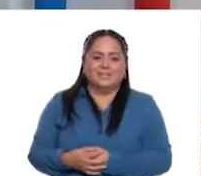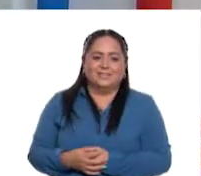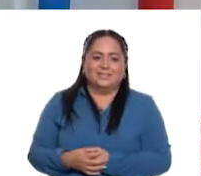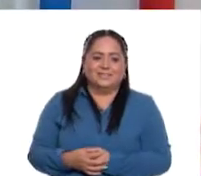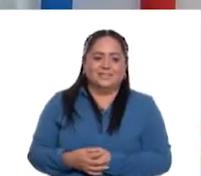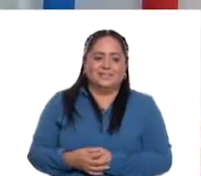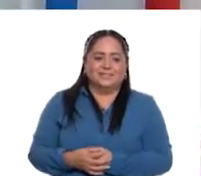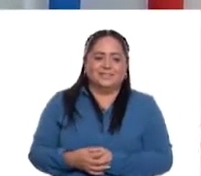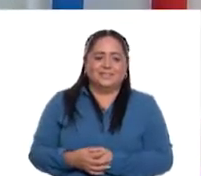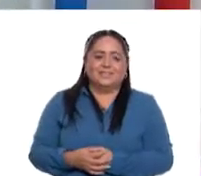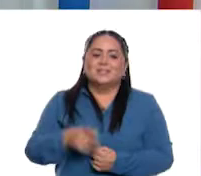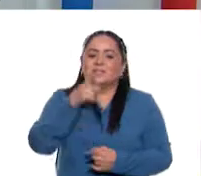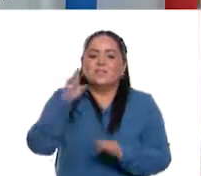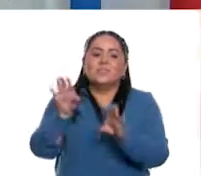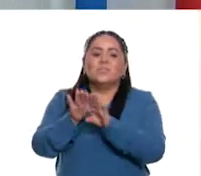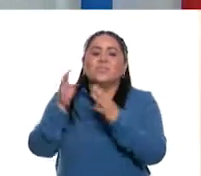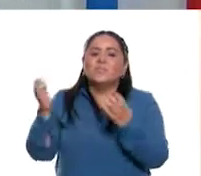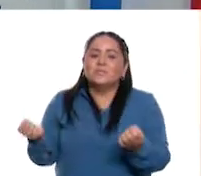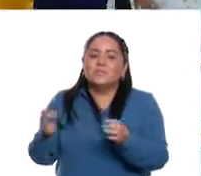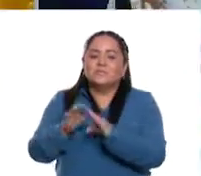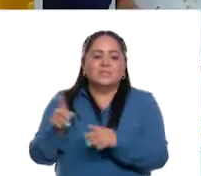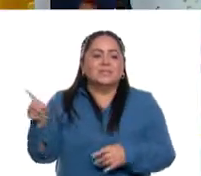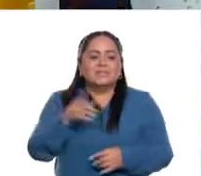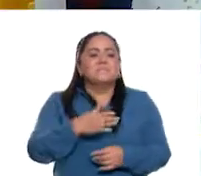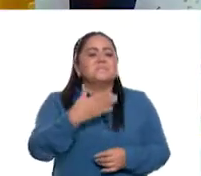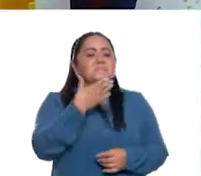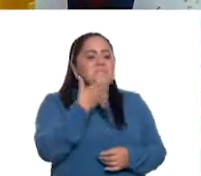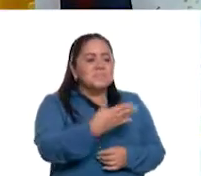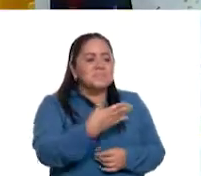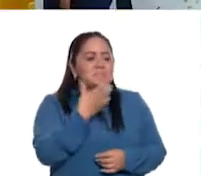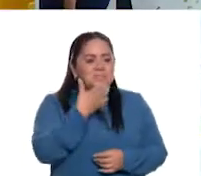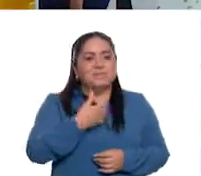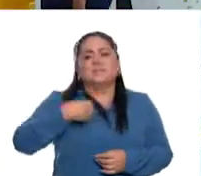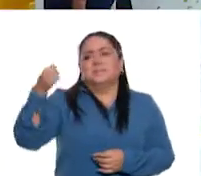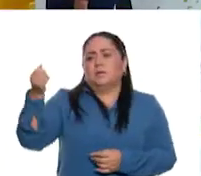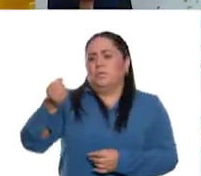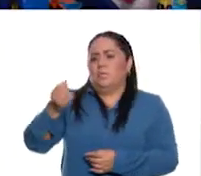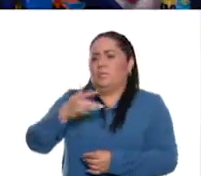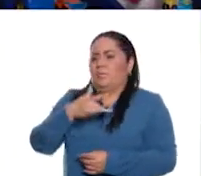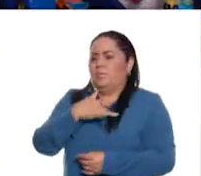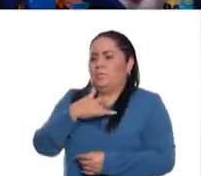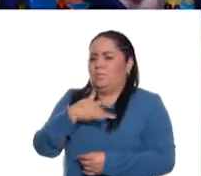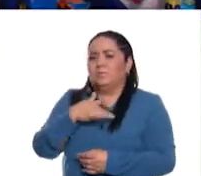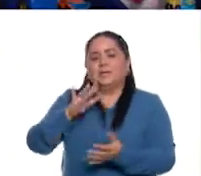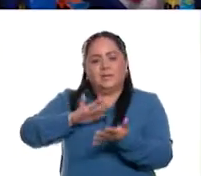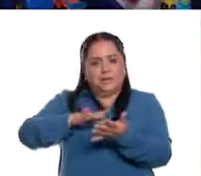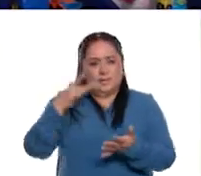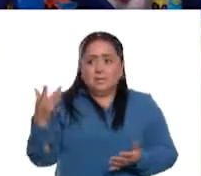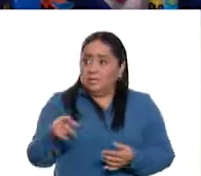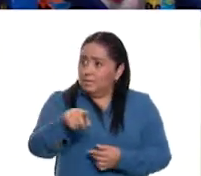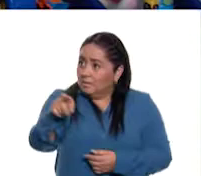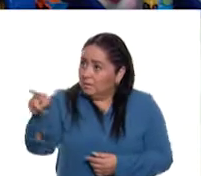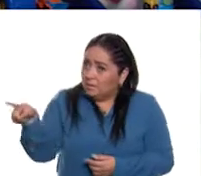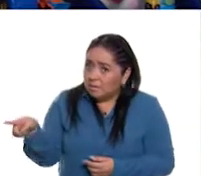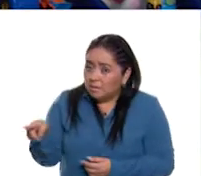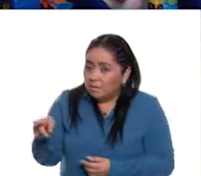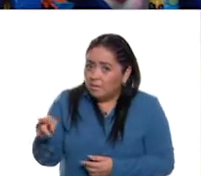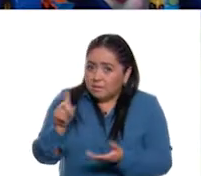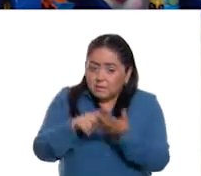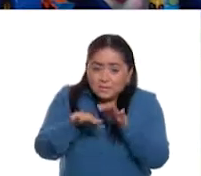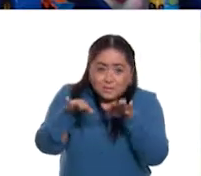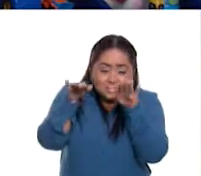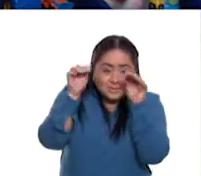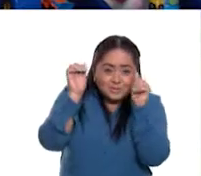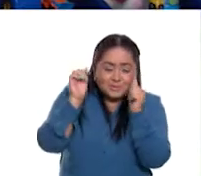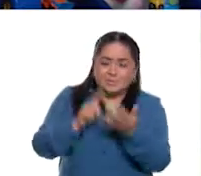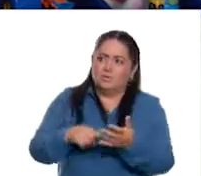Maestra, ¿cómo están? Hola. Bienvenida, la saludo con el corazón. Gracias. Estaban ahí, sí.